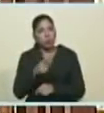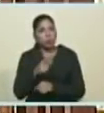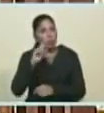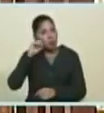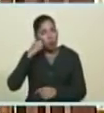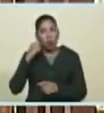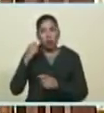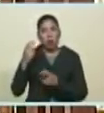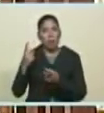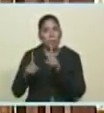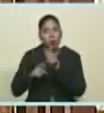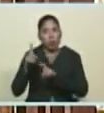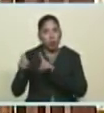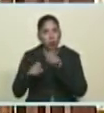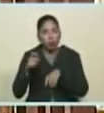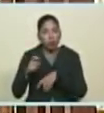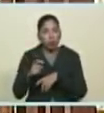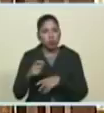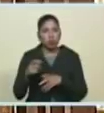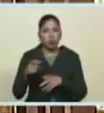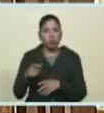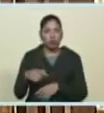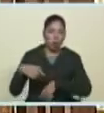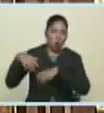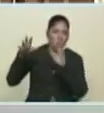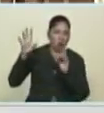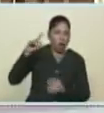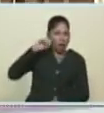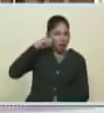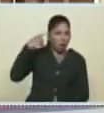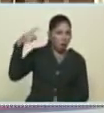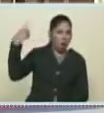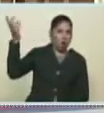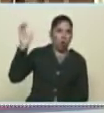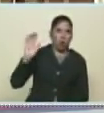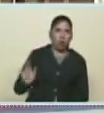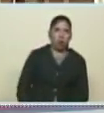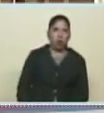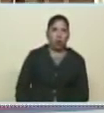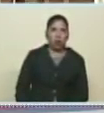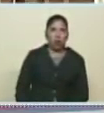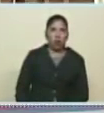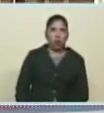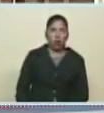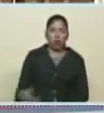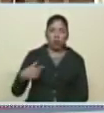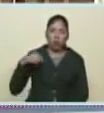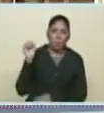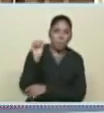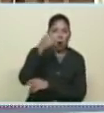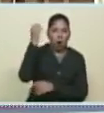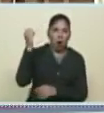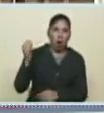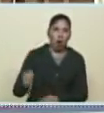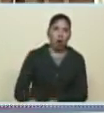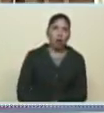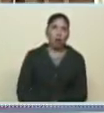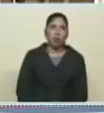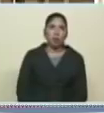dicen que ganamos el Zulia. No, estáis loco, me dijo. Estoy barriendo.